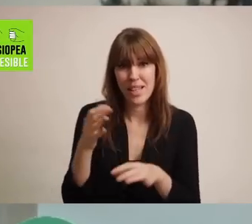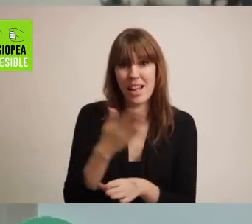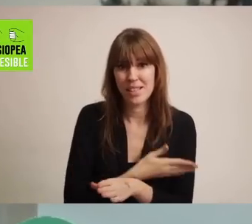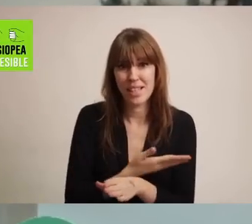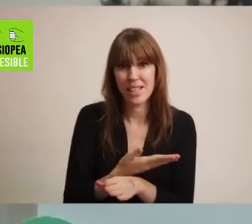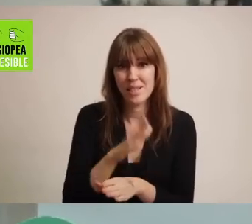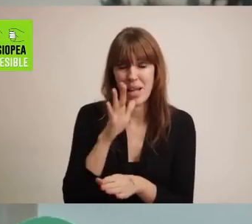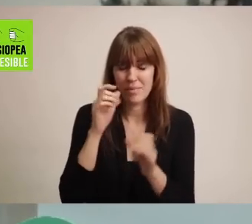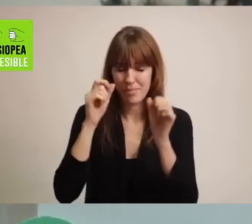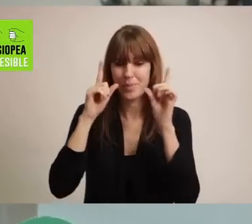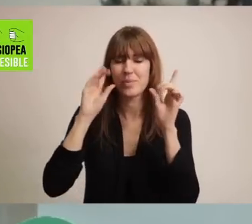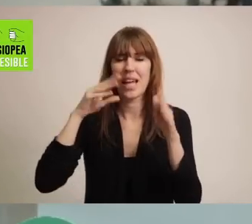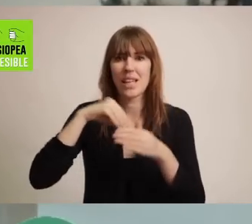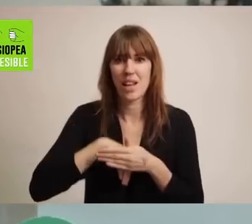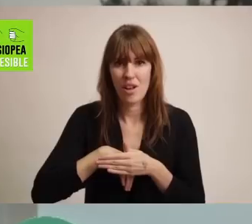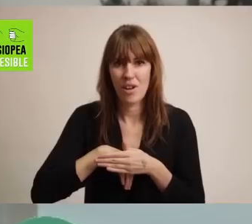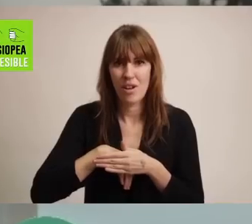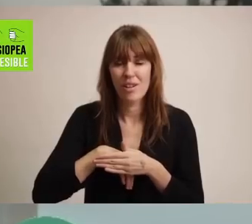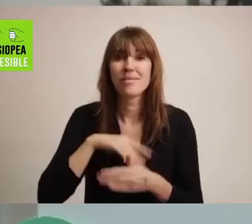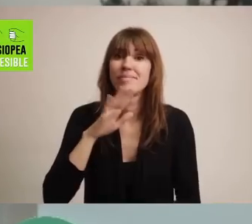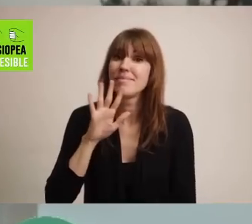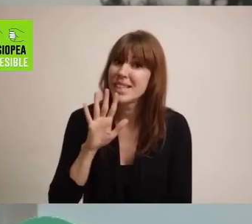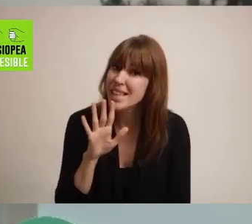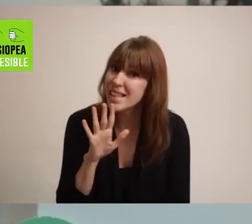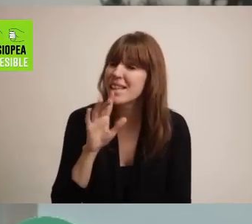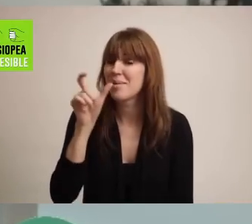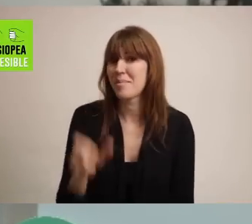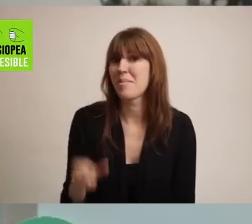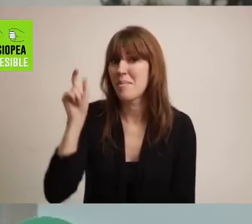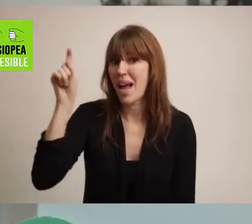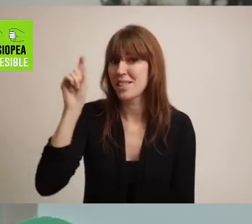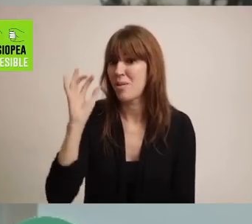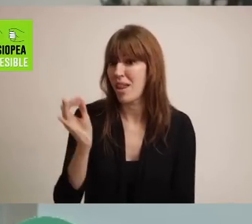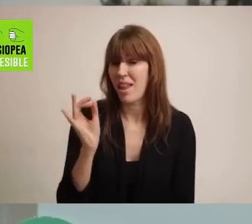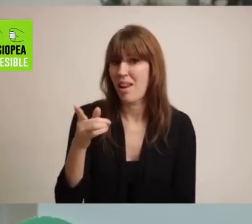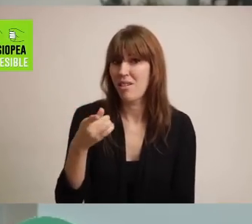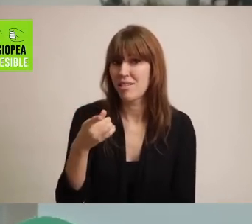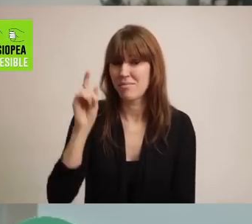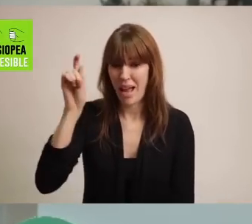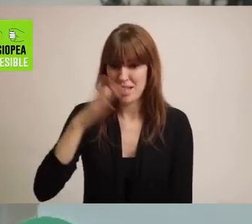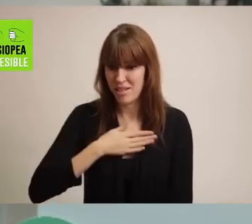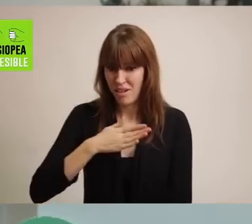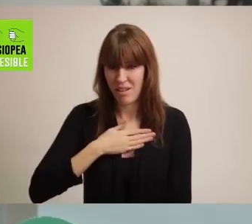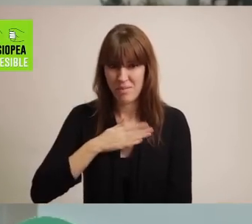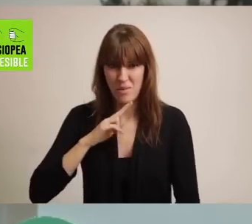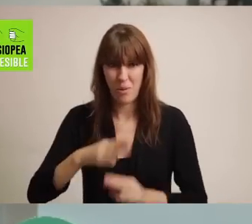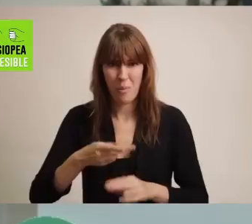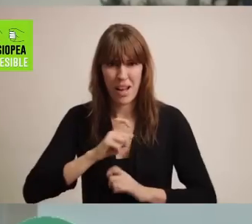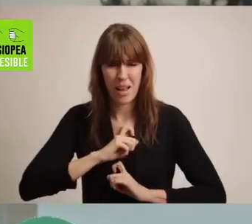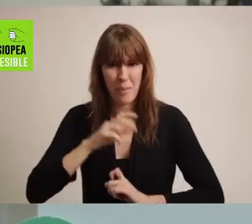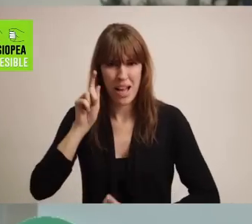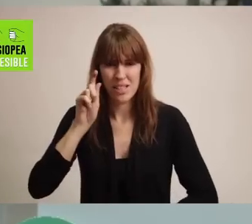interior. Y aún así, el verdadero maestro nunca se consideró un maestro, ni se llama